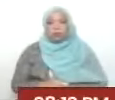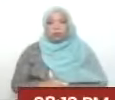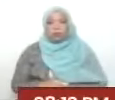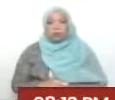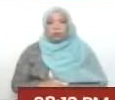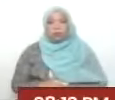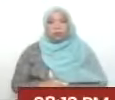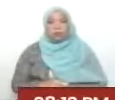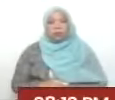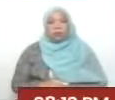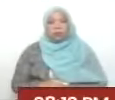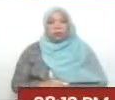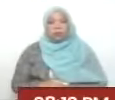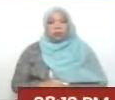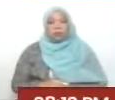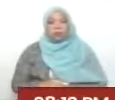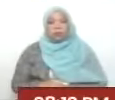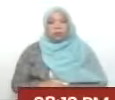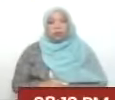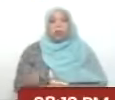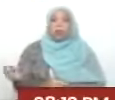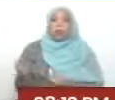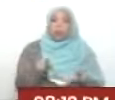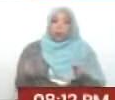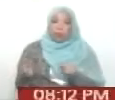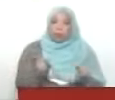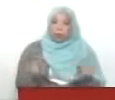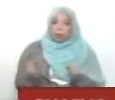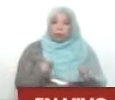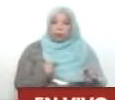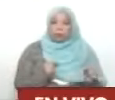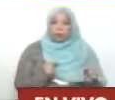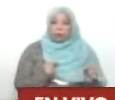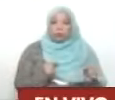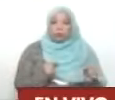tuits. Me invitan a debates.